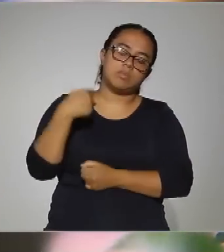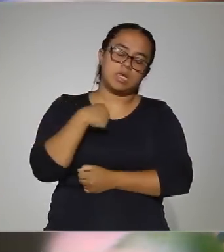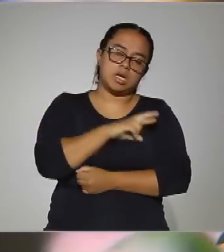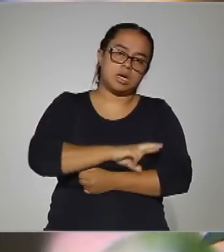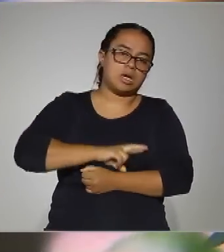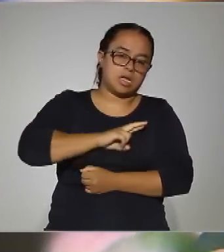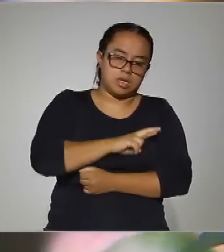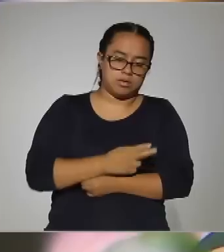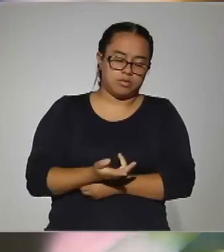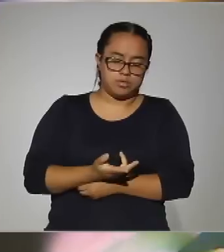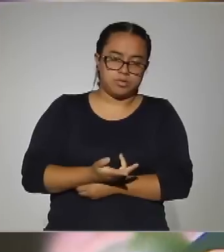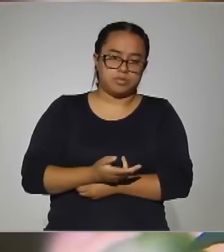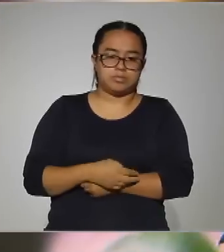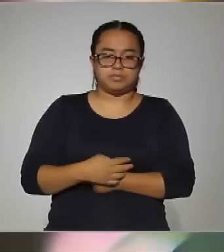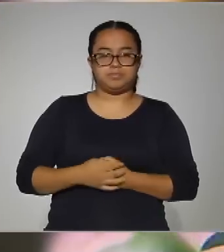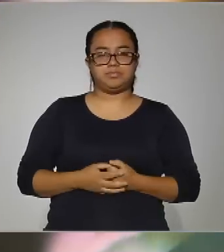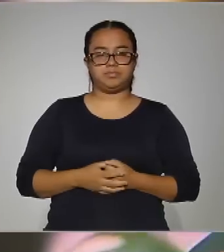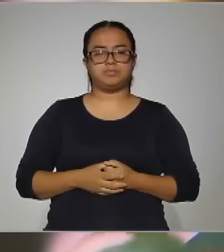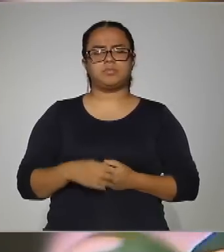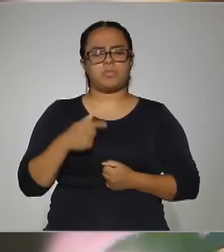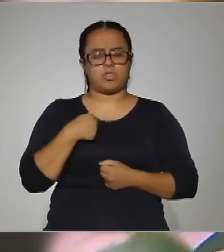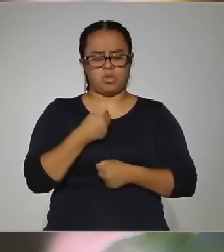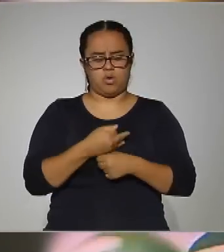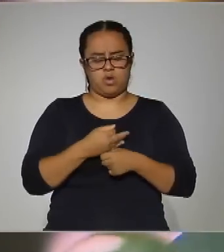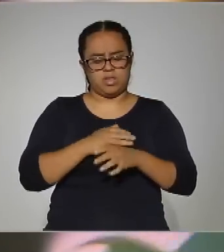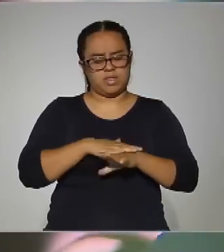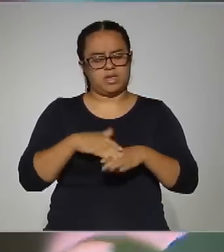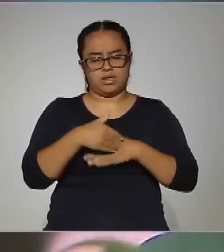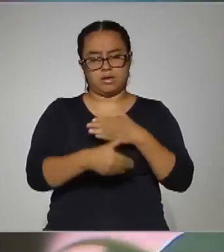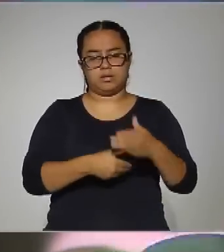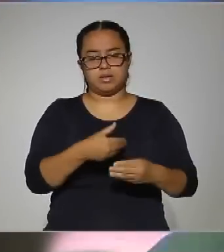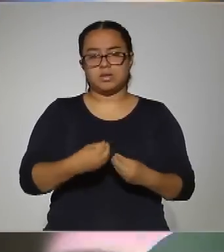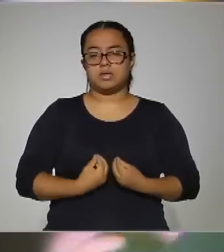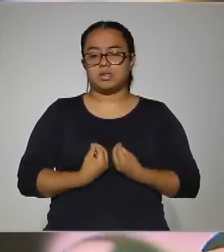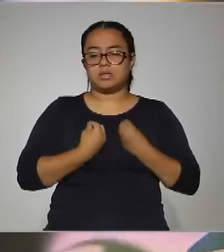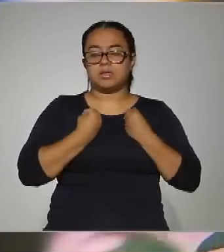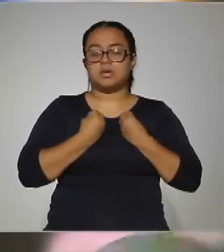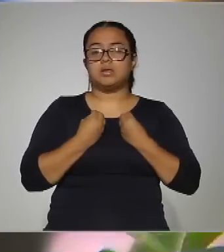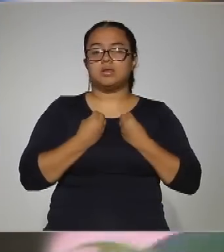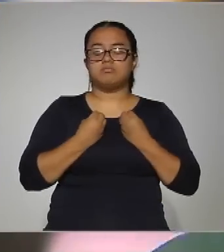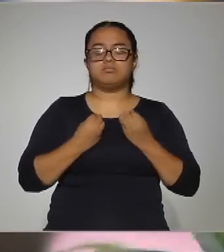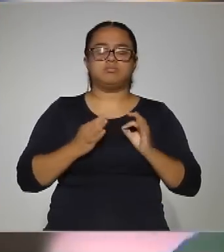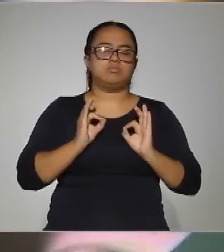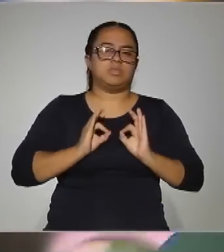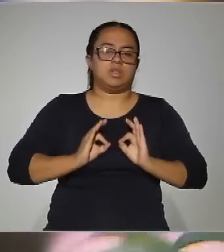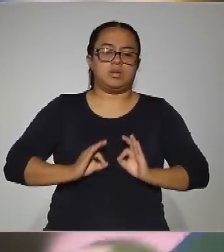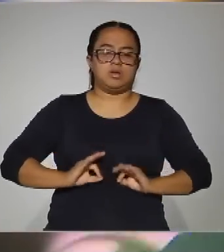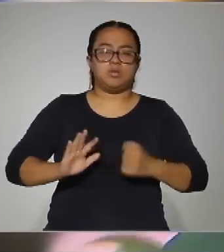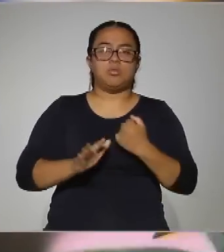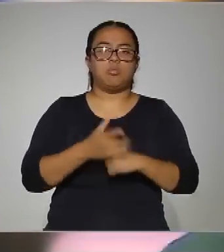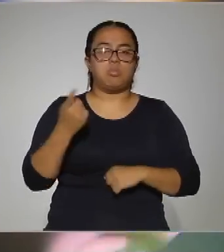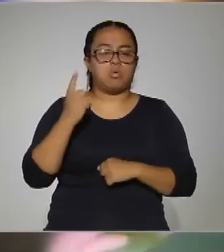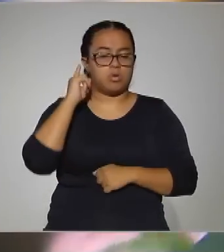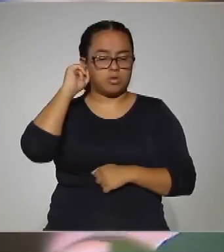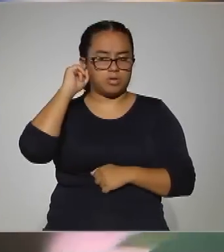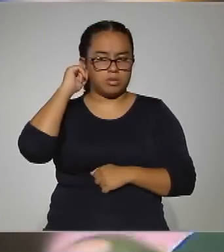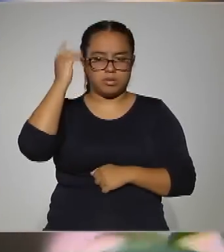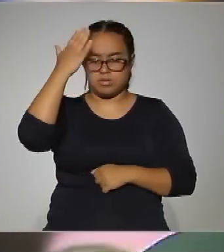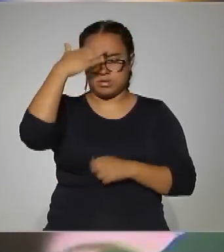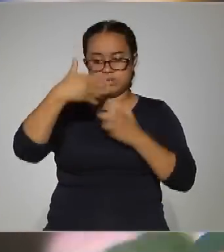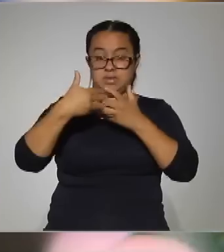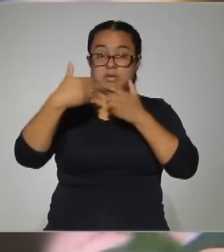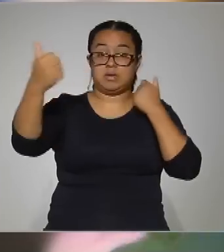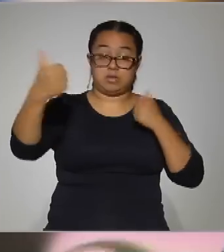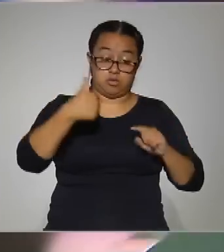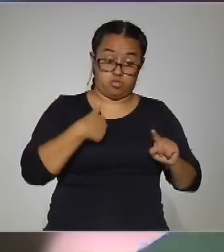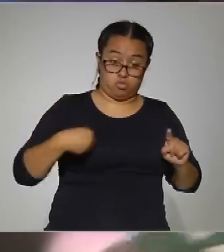pues vivo tranquilo, ¿no? Vivo tranquilo porque yo sé que gran parte de esa separación pues no fue